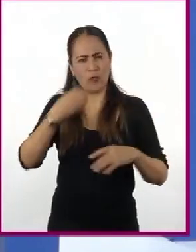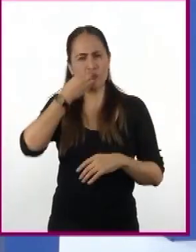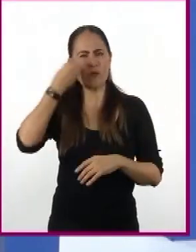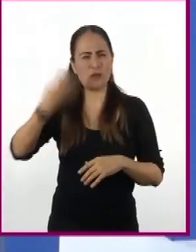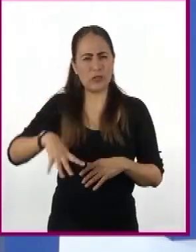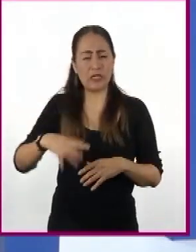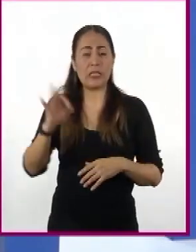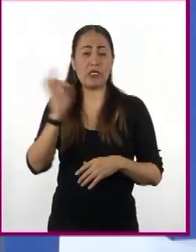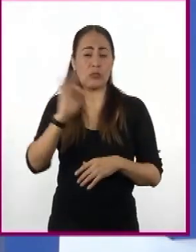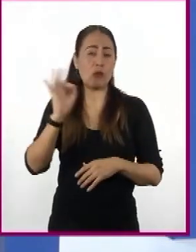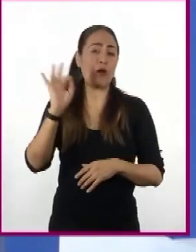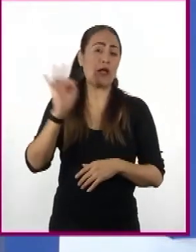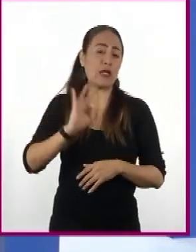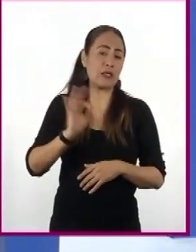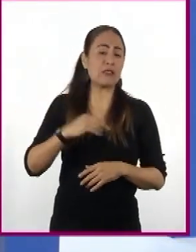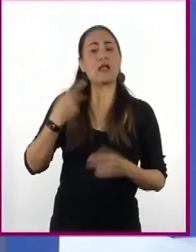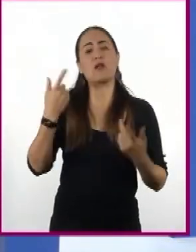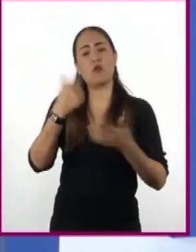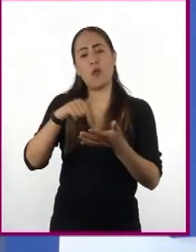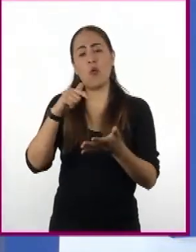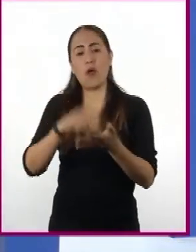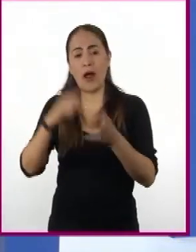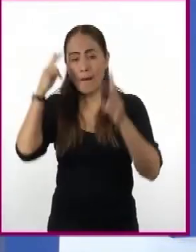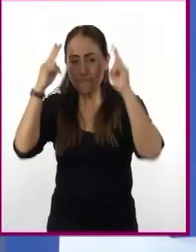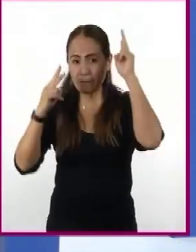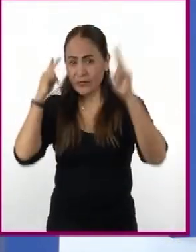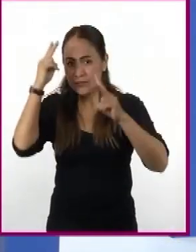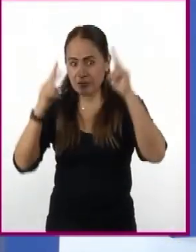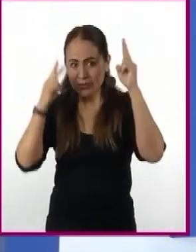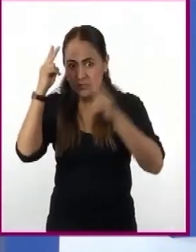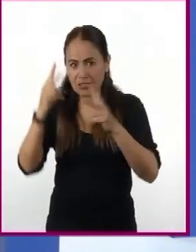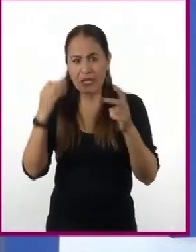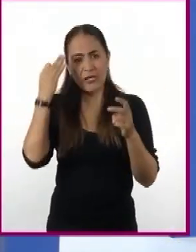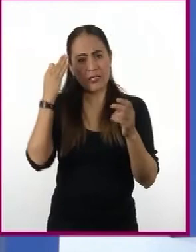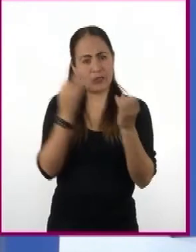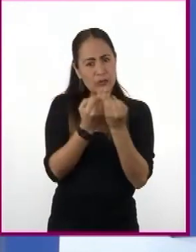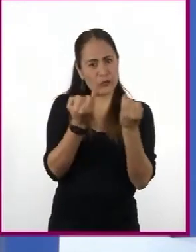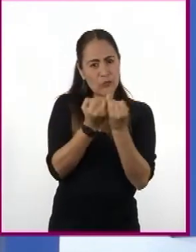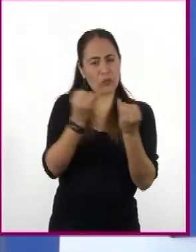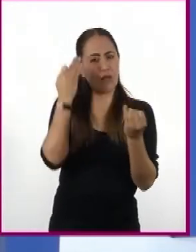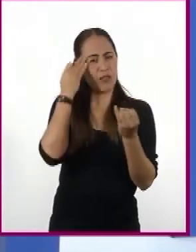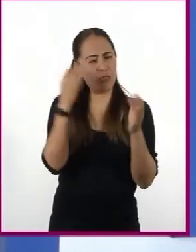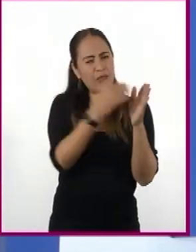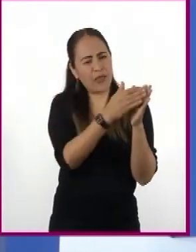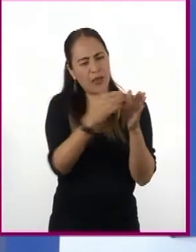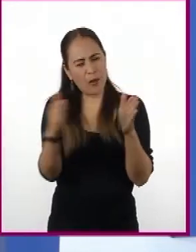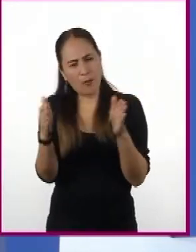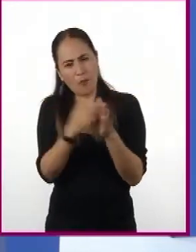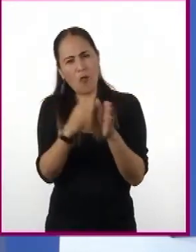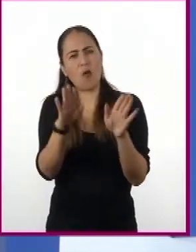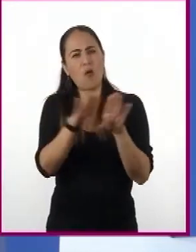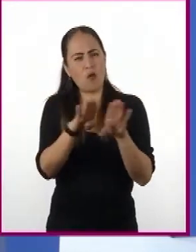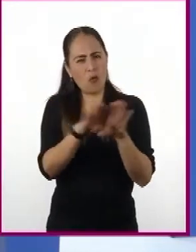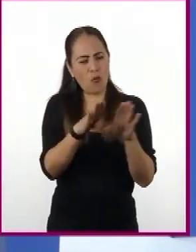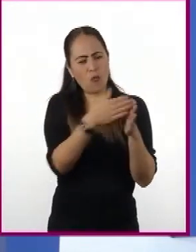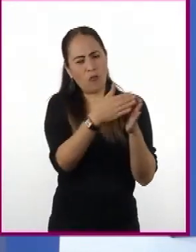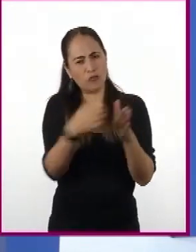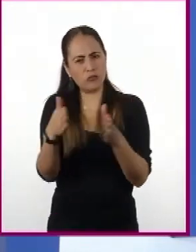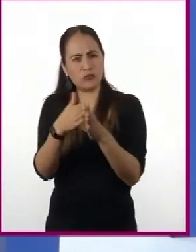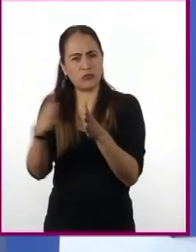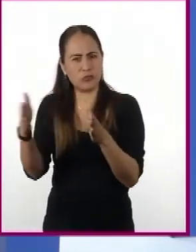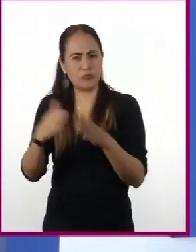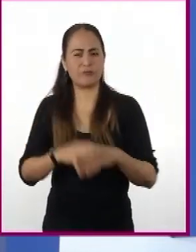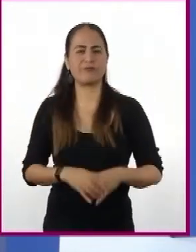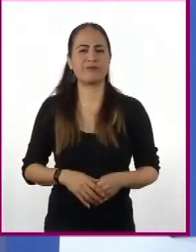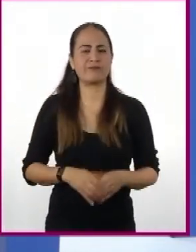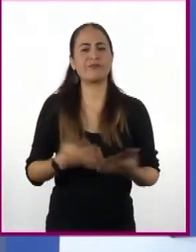de visitar los lugares donde se originaron y a analizar el periodo histórico que les dio vida a través de su creación.